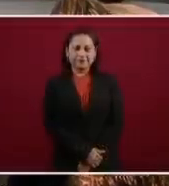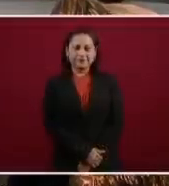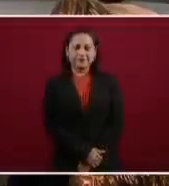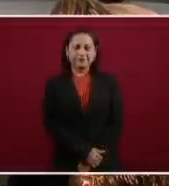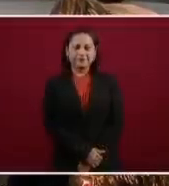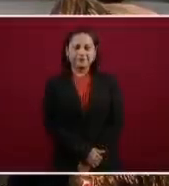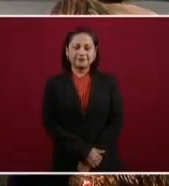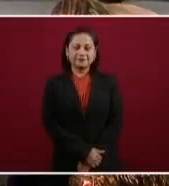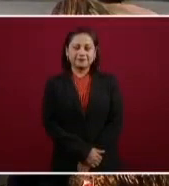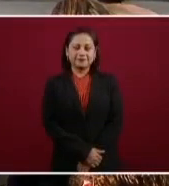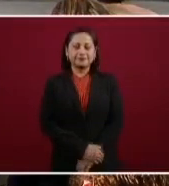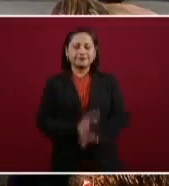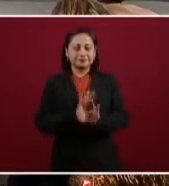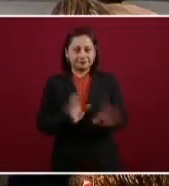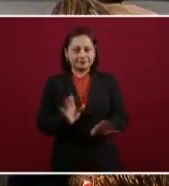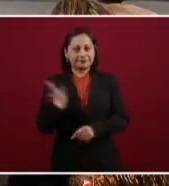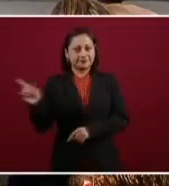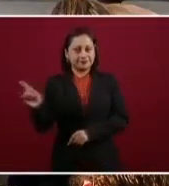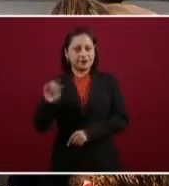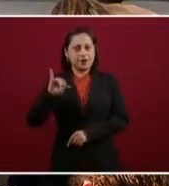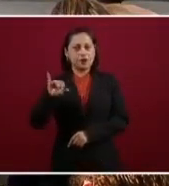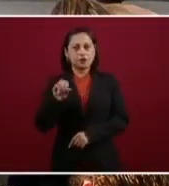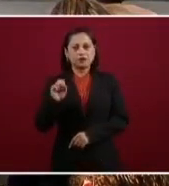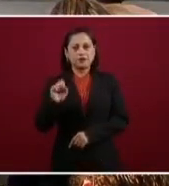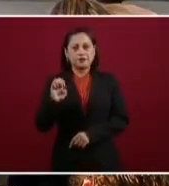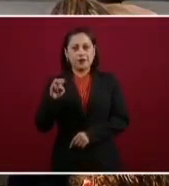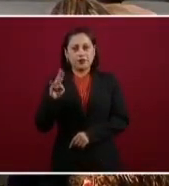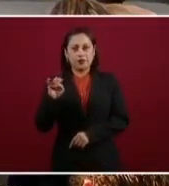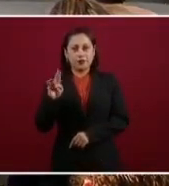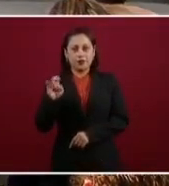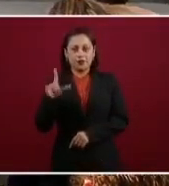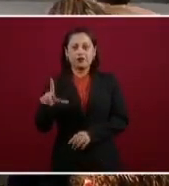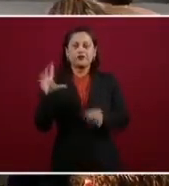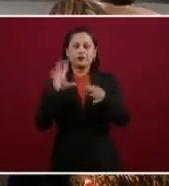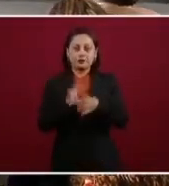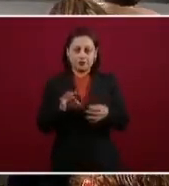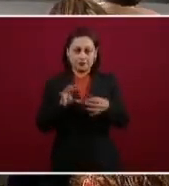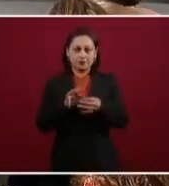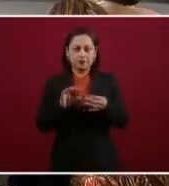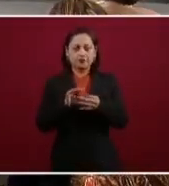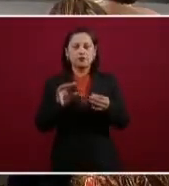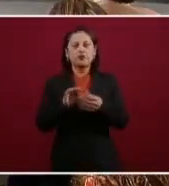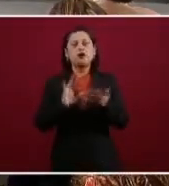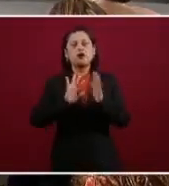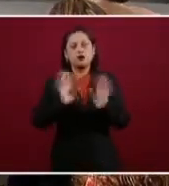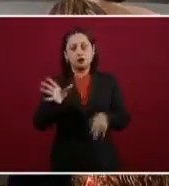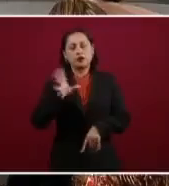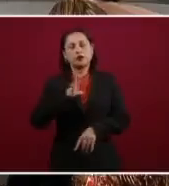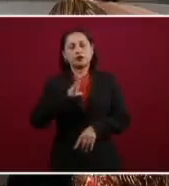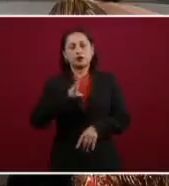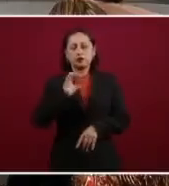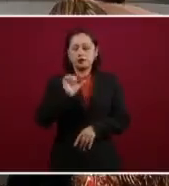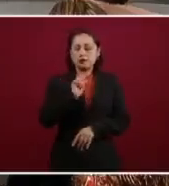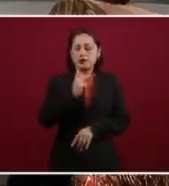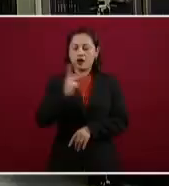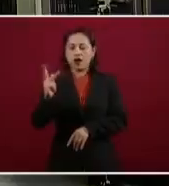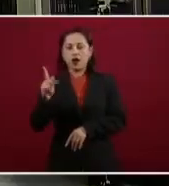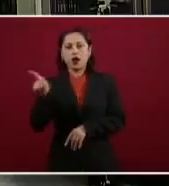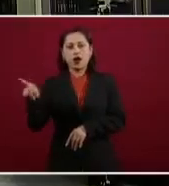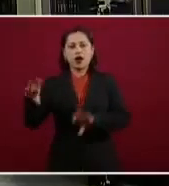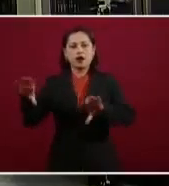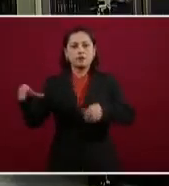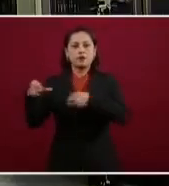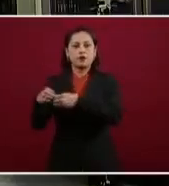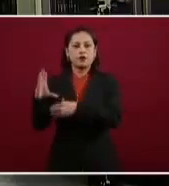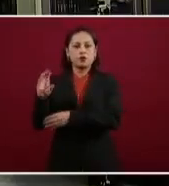como ya no los hizo saber jose manuel pues está esta aplicación de parte de concanaco servytur